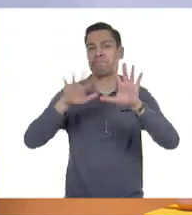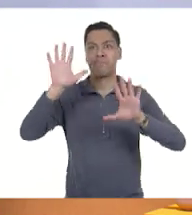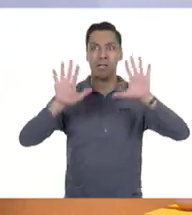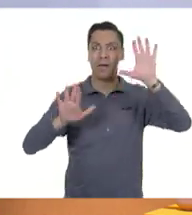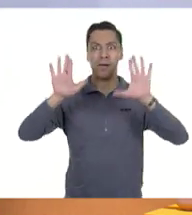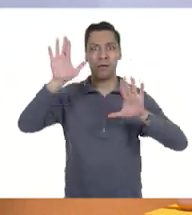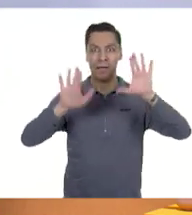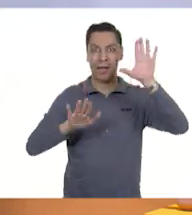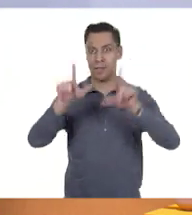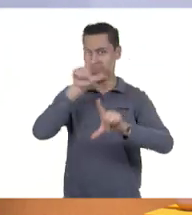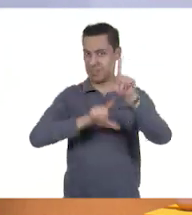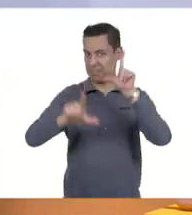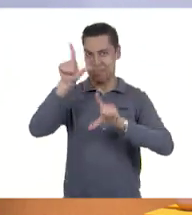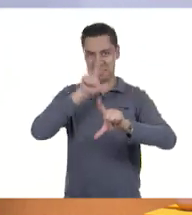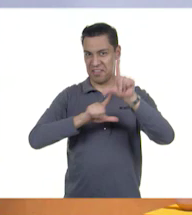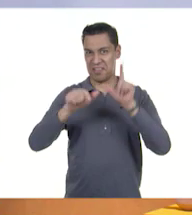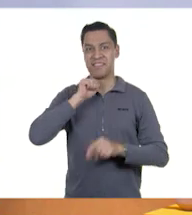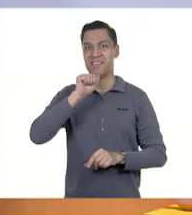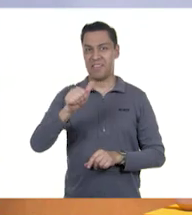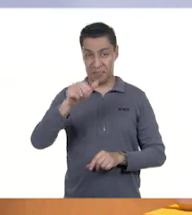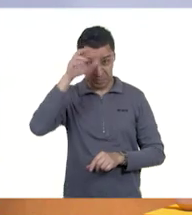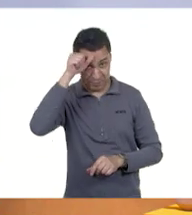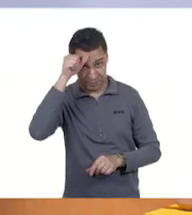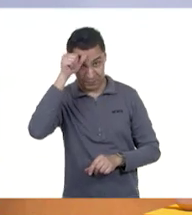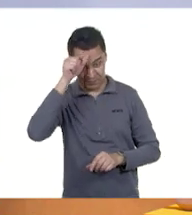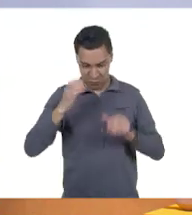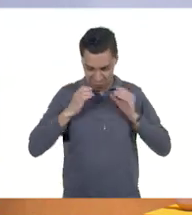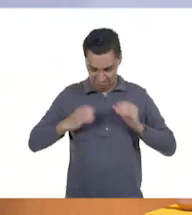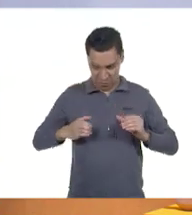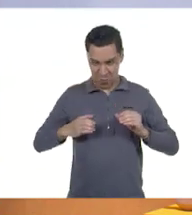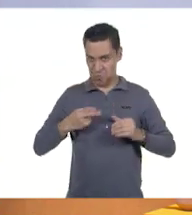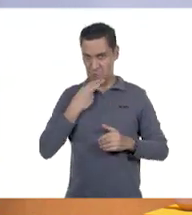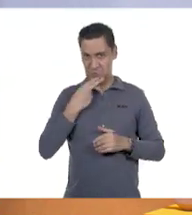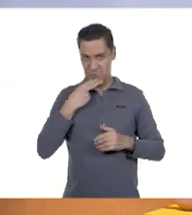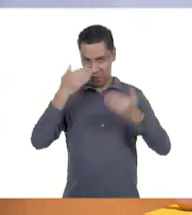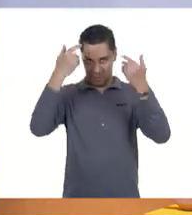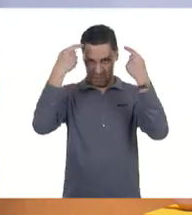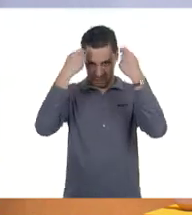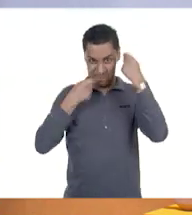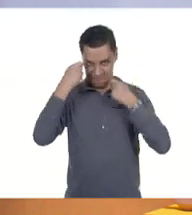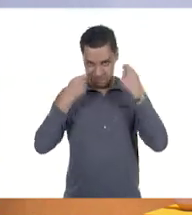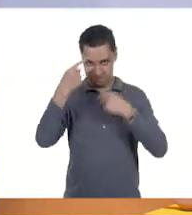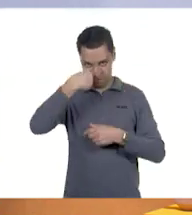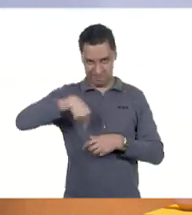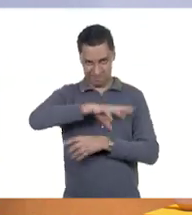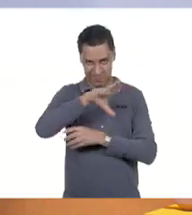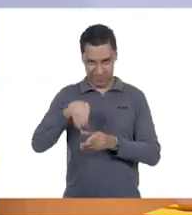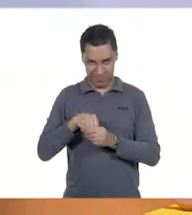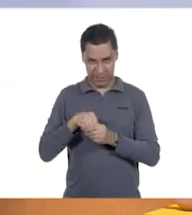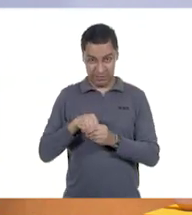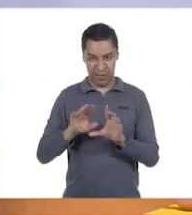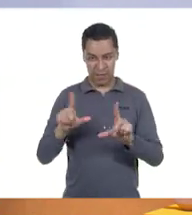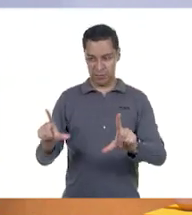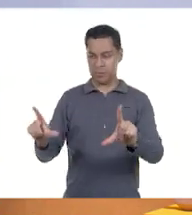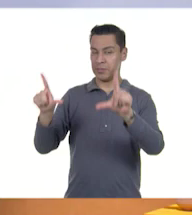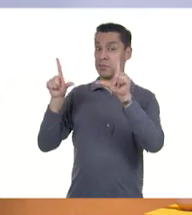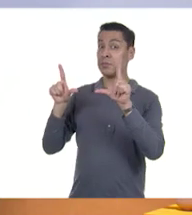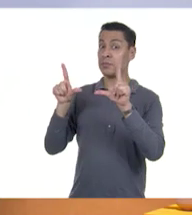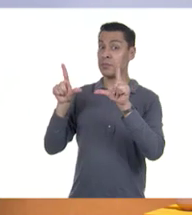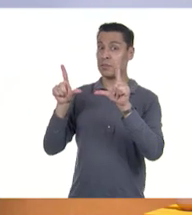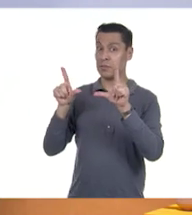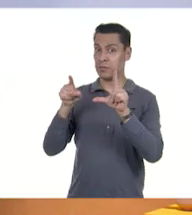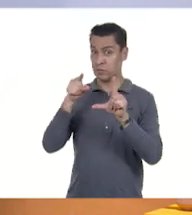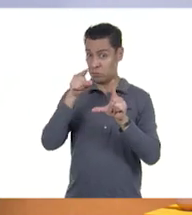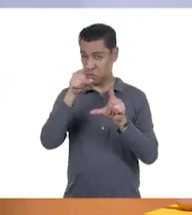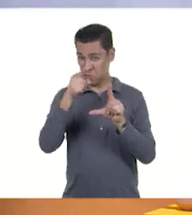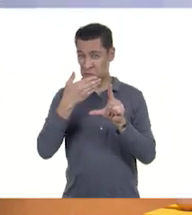alguna parte de mi cuerpo. Una vez que salga nuestra frase, vamos a determinar si es